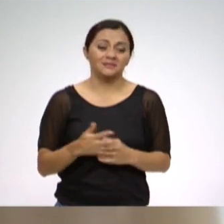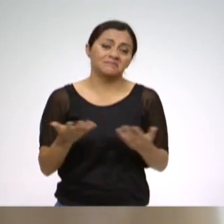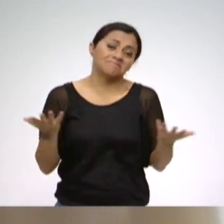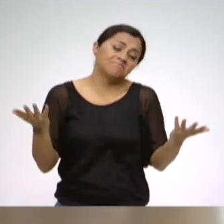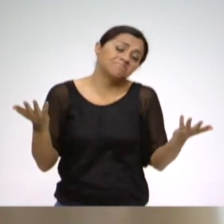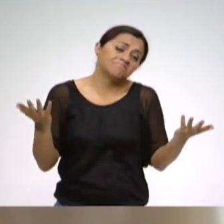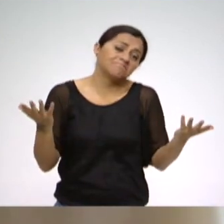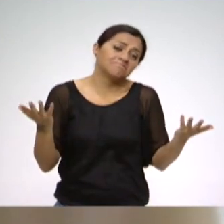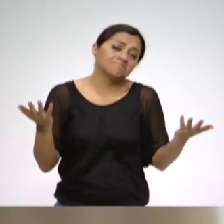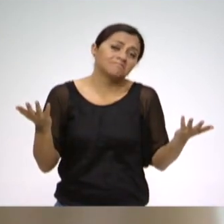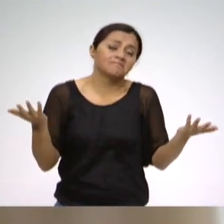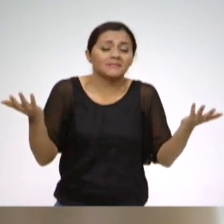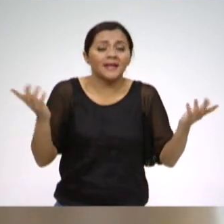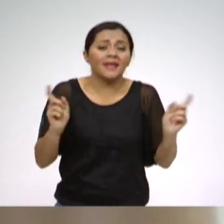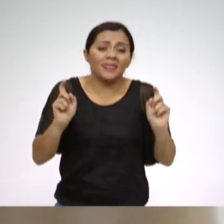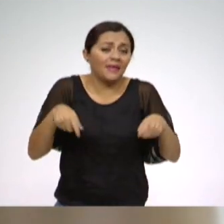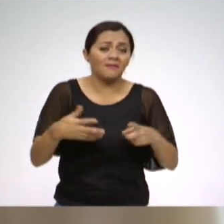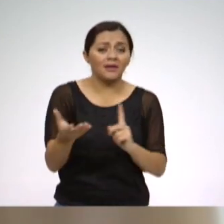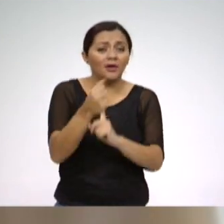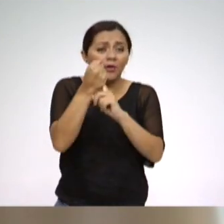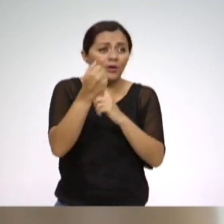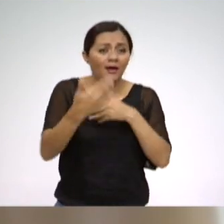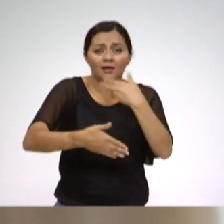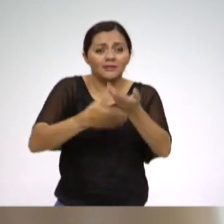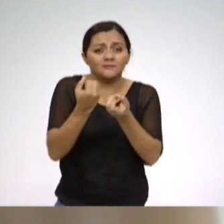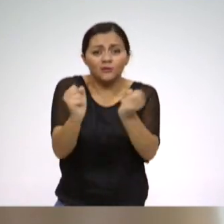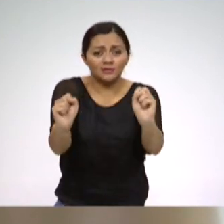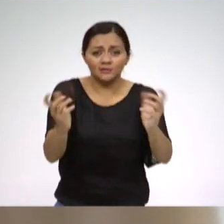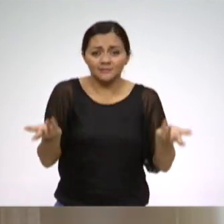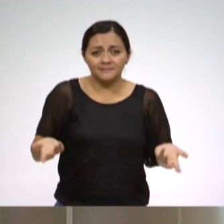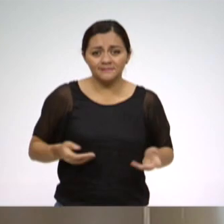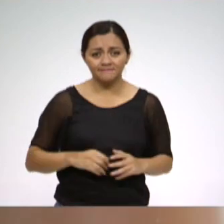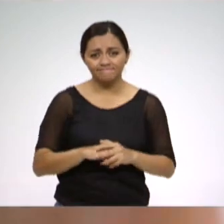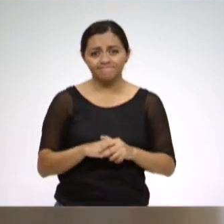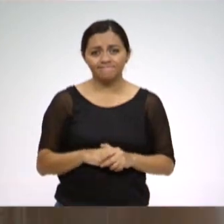pero tengo que lograrlo, si no.